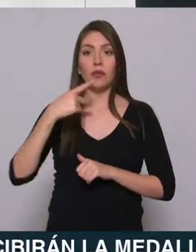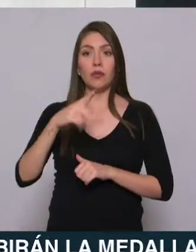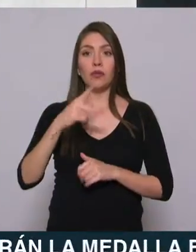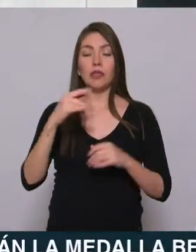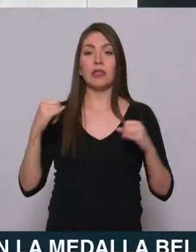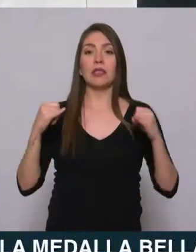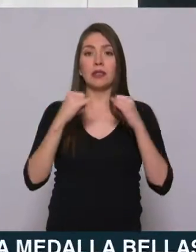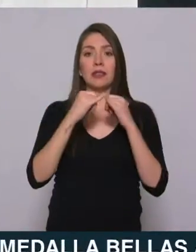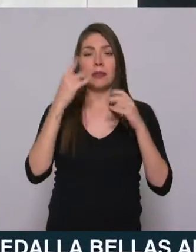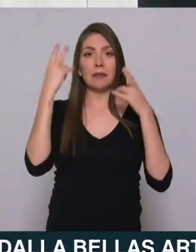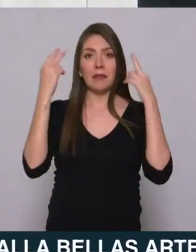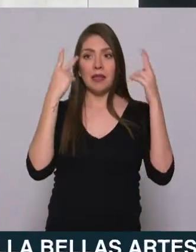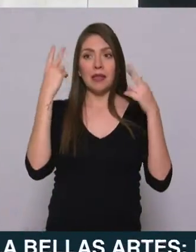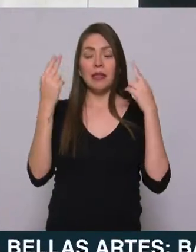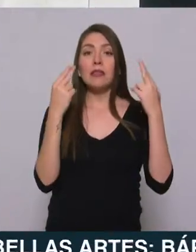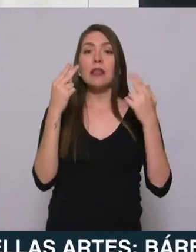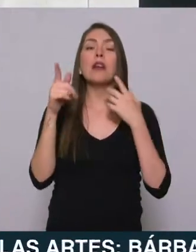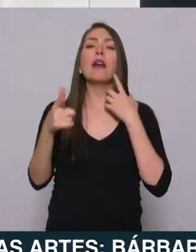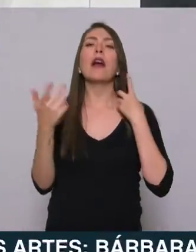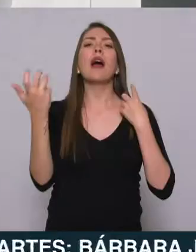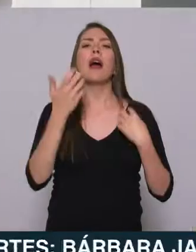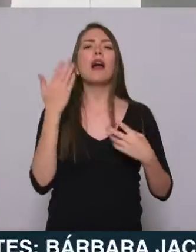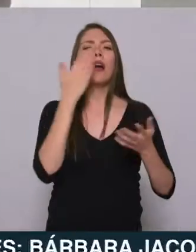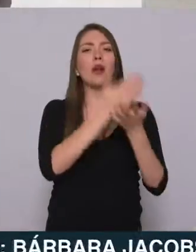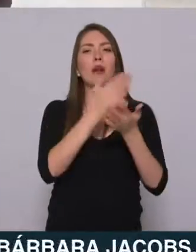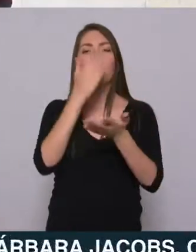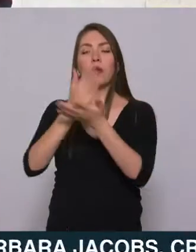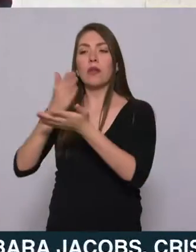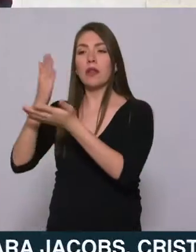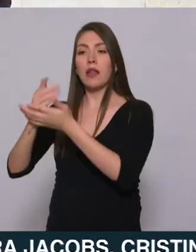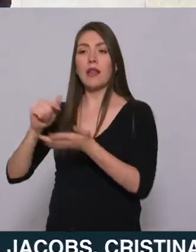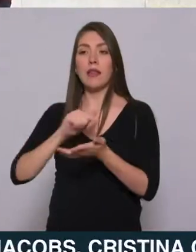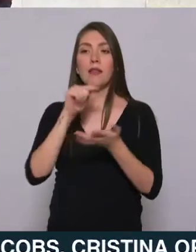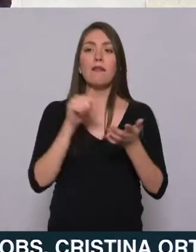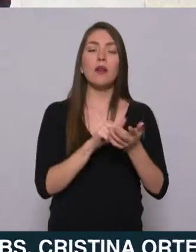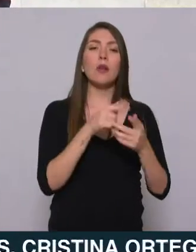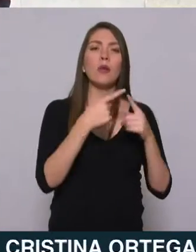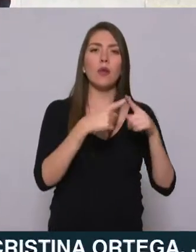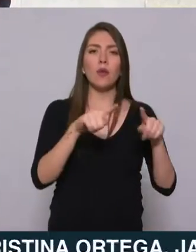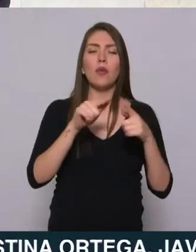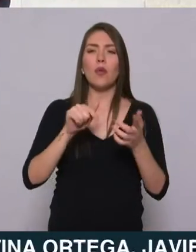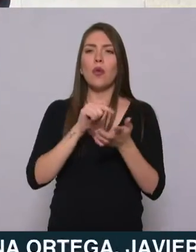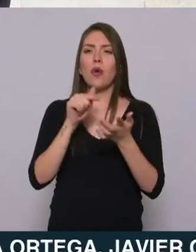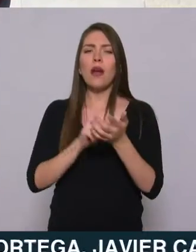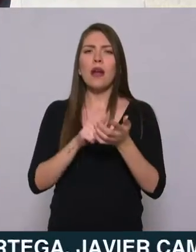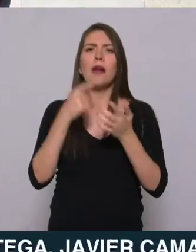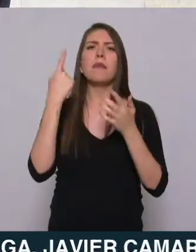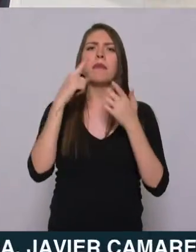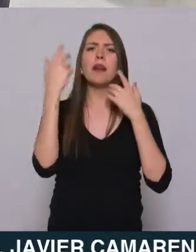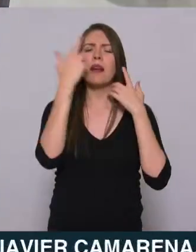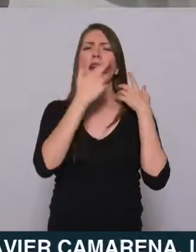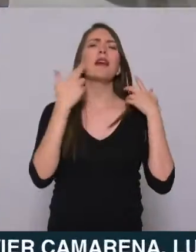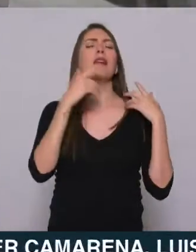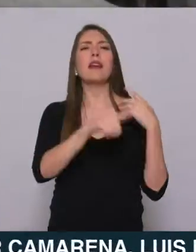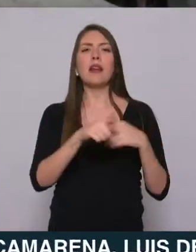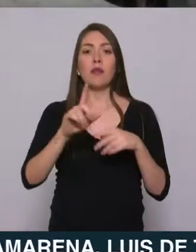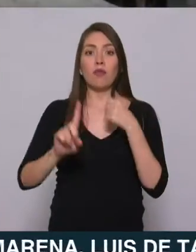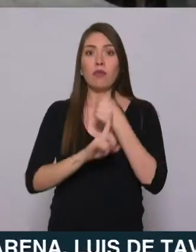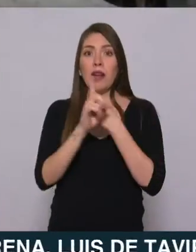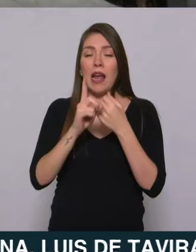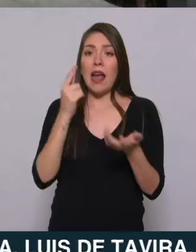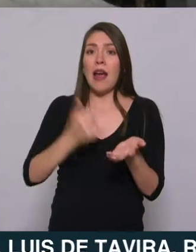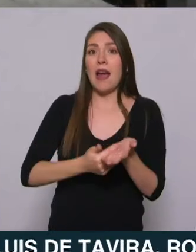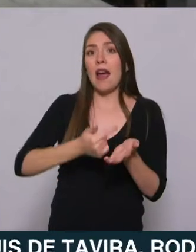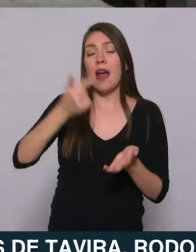Bellas Artes y Literatura realizaron un recorrido por diferentes monumentos históricos para hacer un diagnóstico de la magnitud del daño que